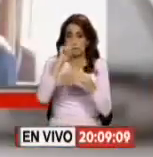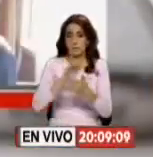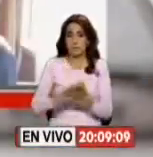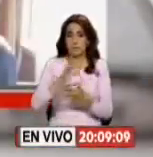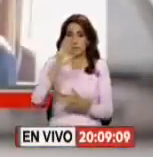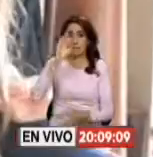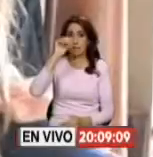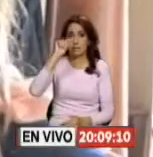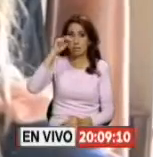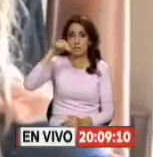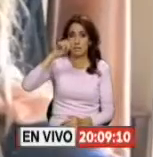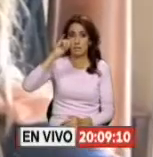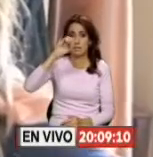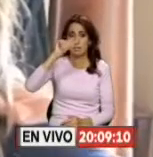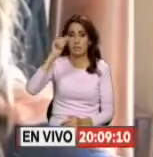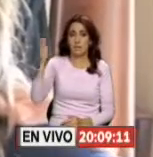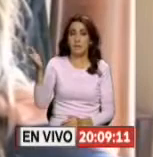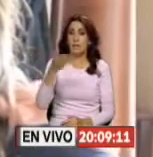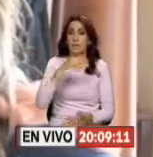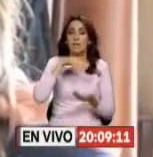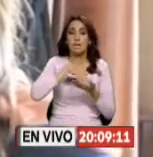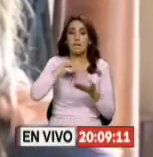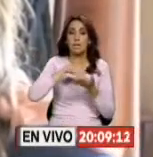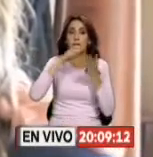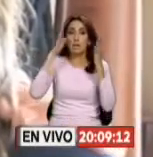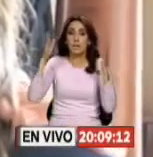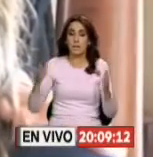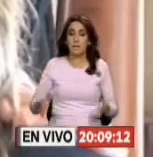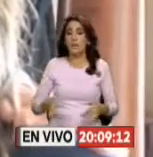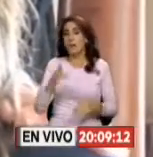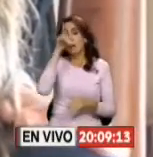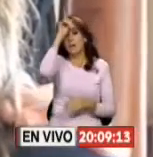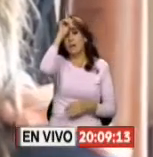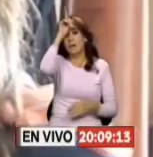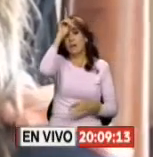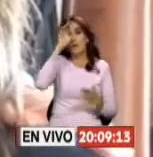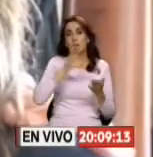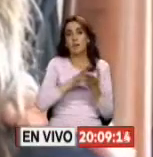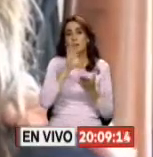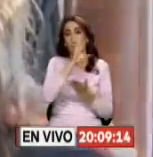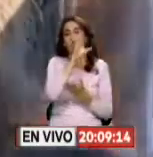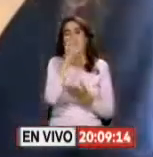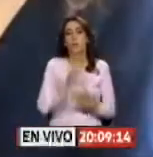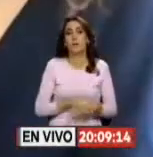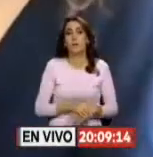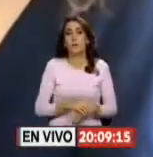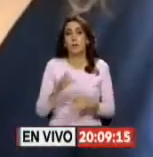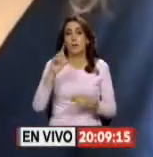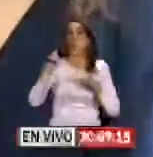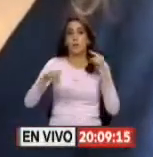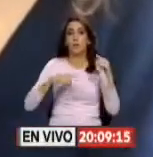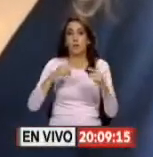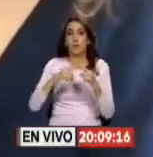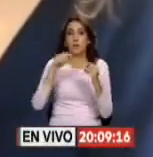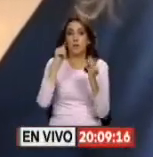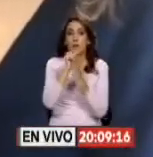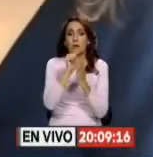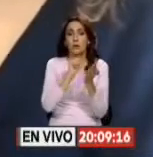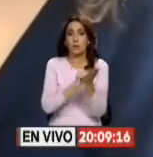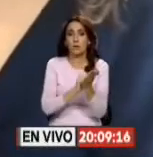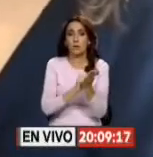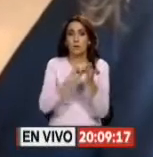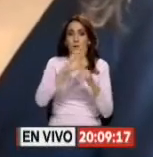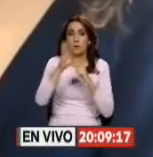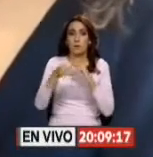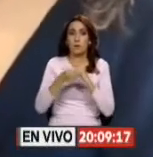Tania Tinoco, junto a otros estudiantes del Colegio Alemán Humboldt de Guayaquil, mientras él cumplía agenda en Alemania,